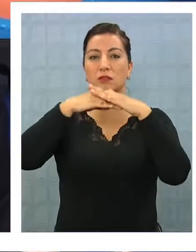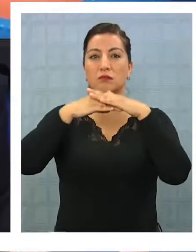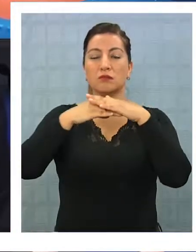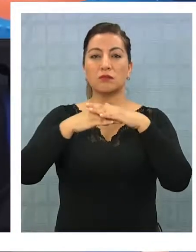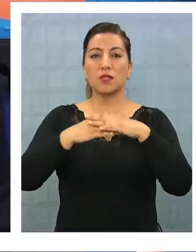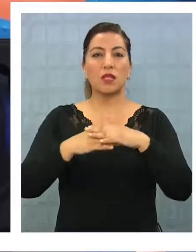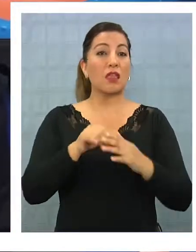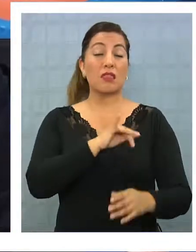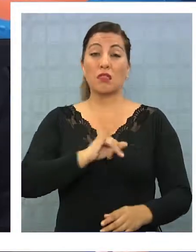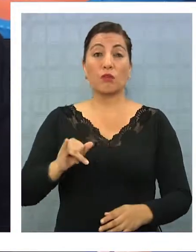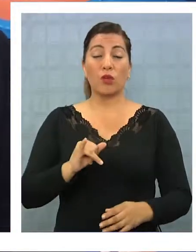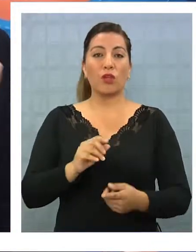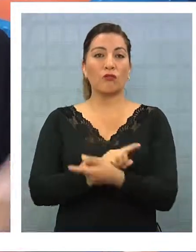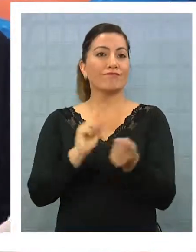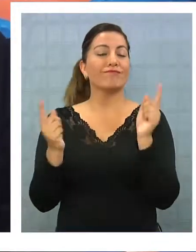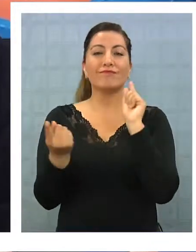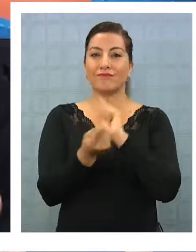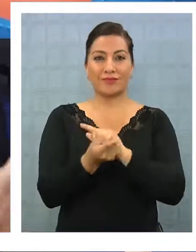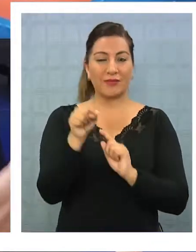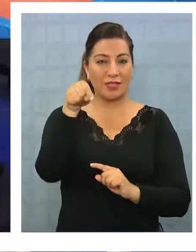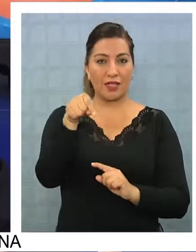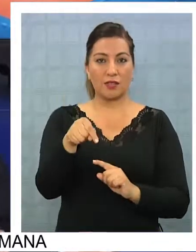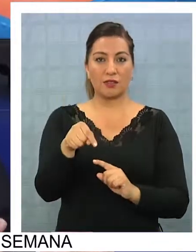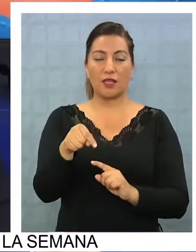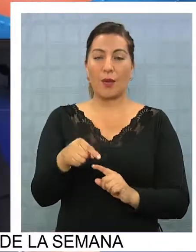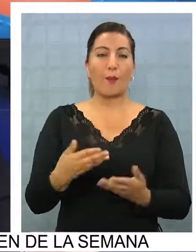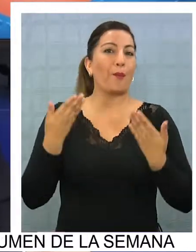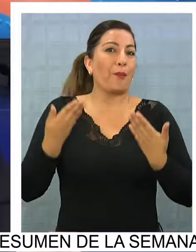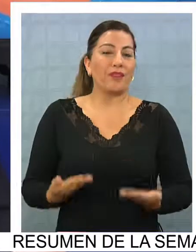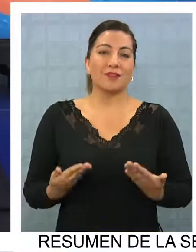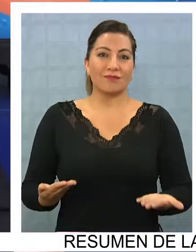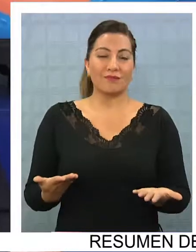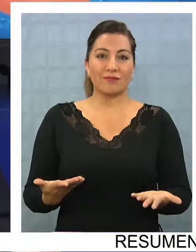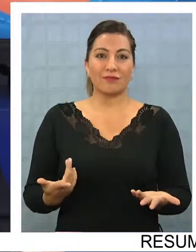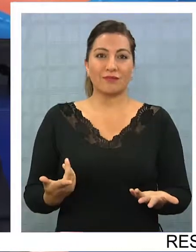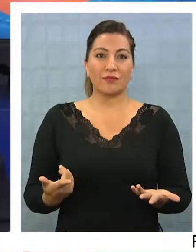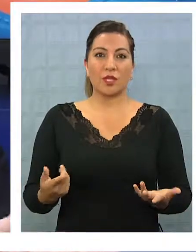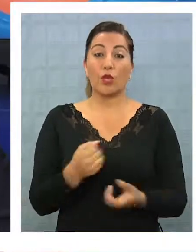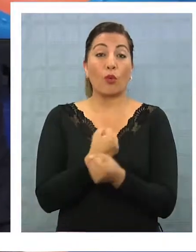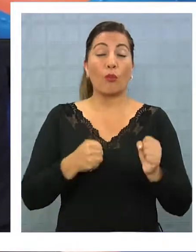del ingreso, de modo tal que no se transforme en una especie de mochila